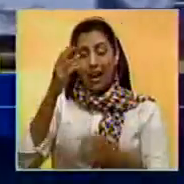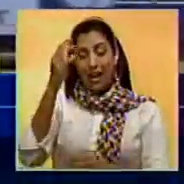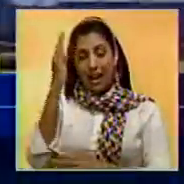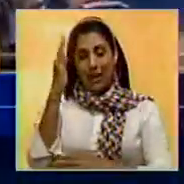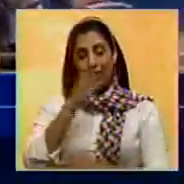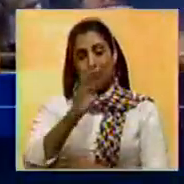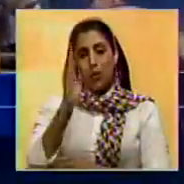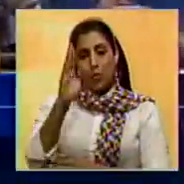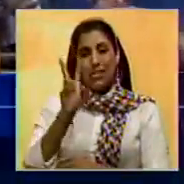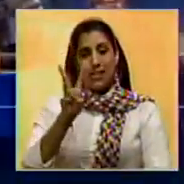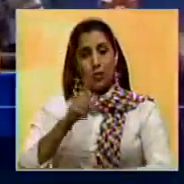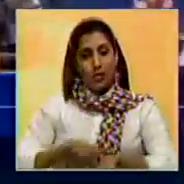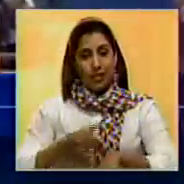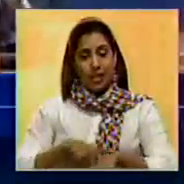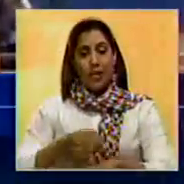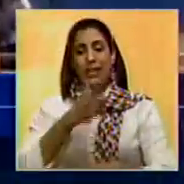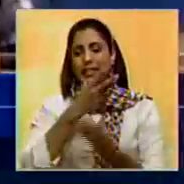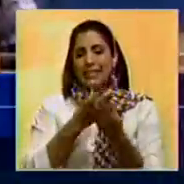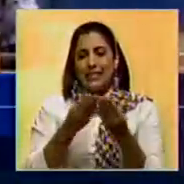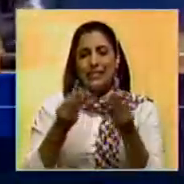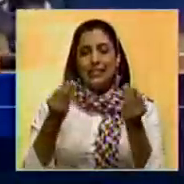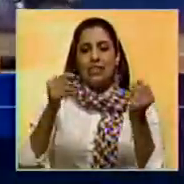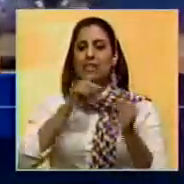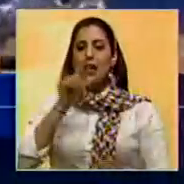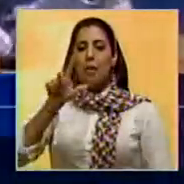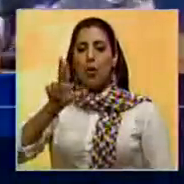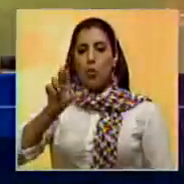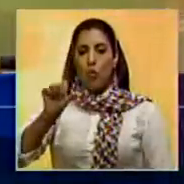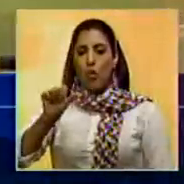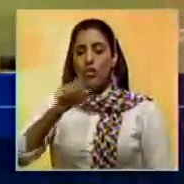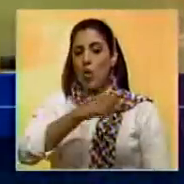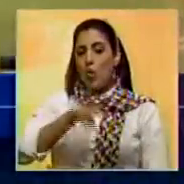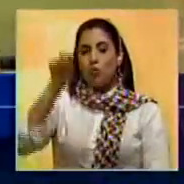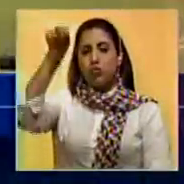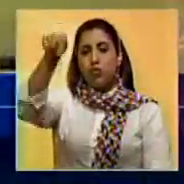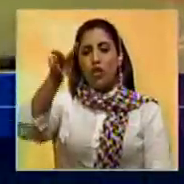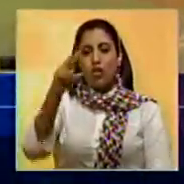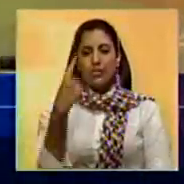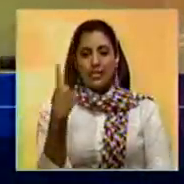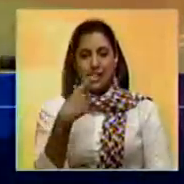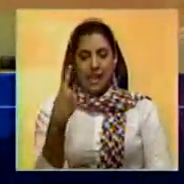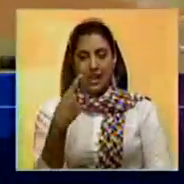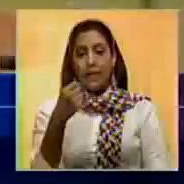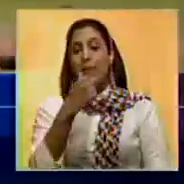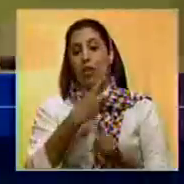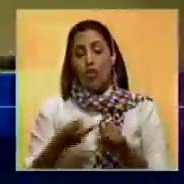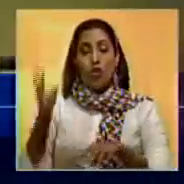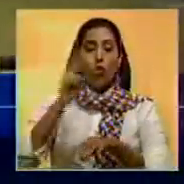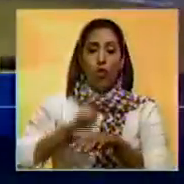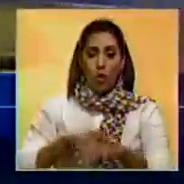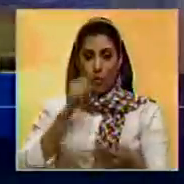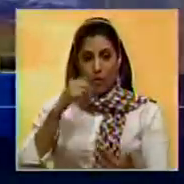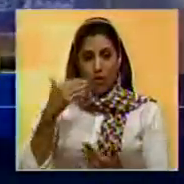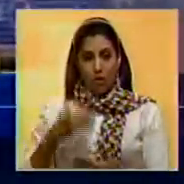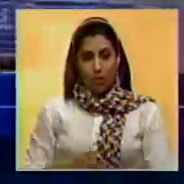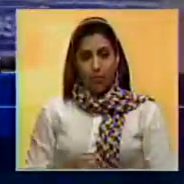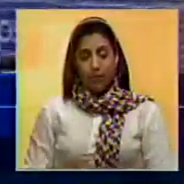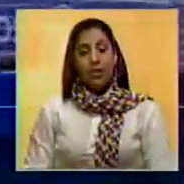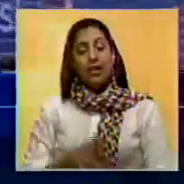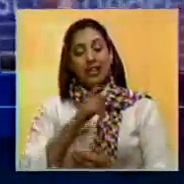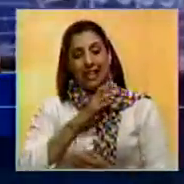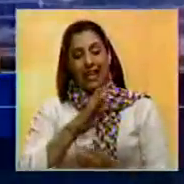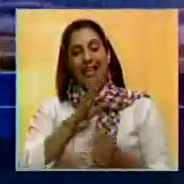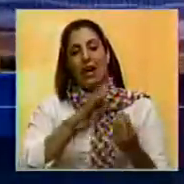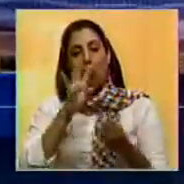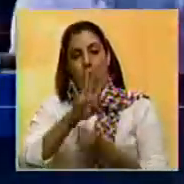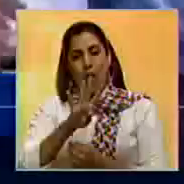su ofensiva en el 2º episodio con un sencillo de Luis Núñez, un jonrón de 2 carreras de Gustavo Molina y un doble de Elvis Escobar, que dejó un